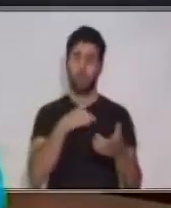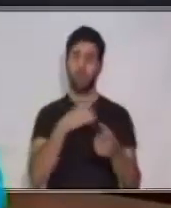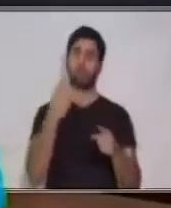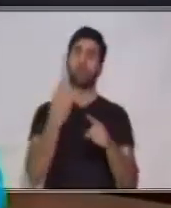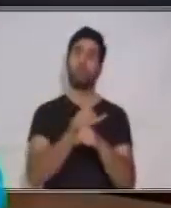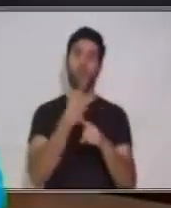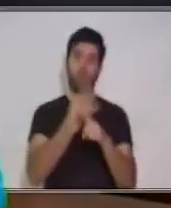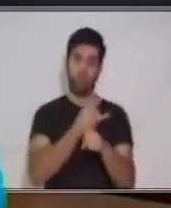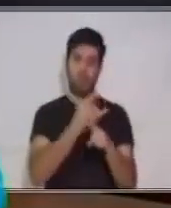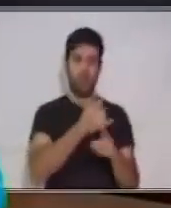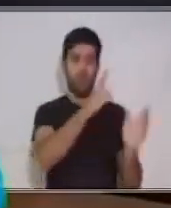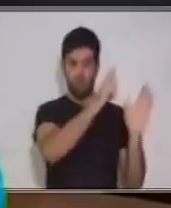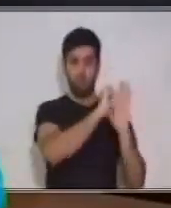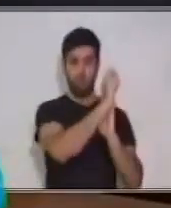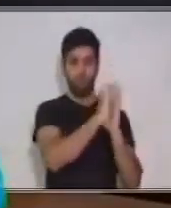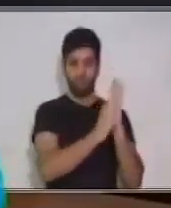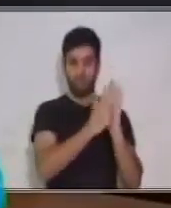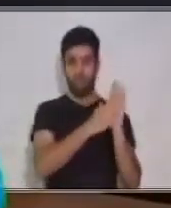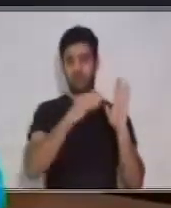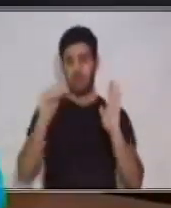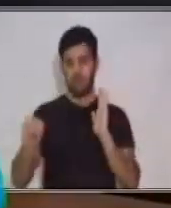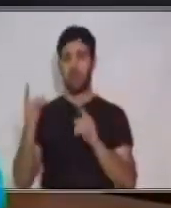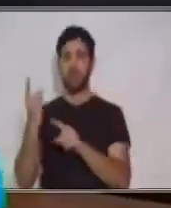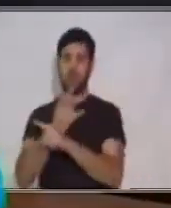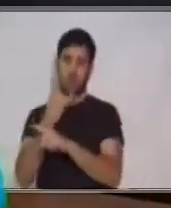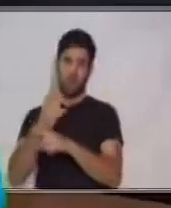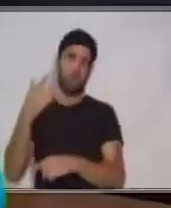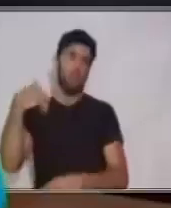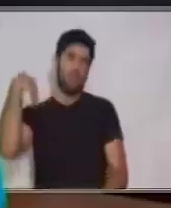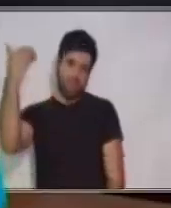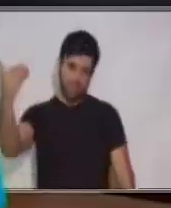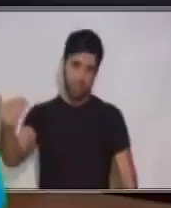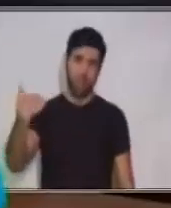Entonces, ya que lo tienes,